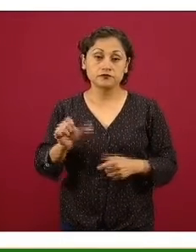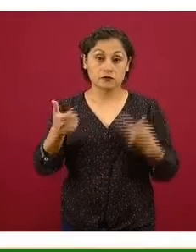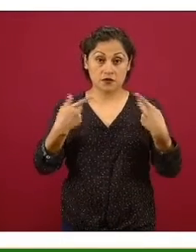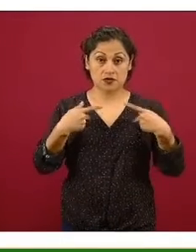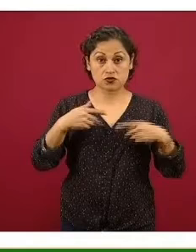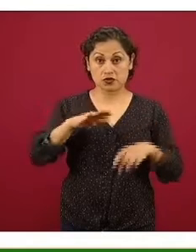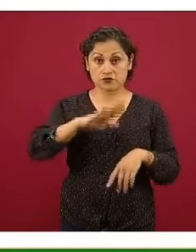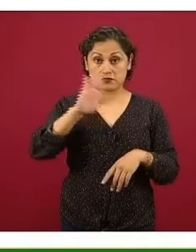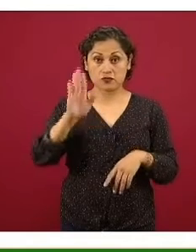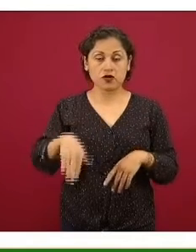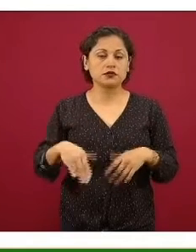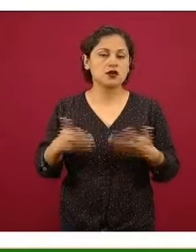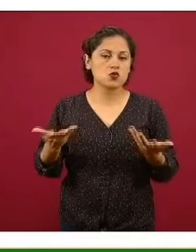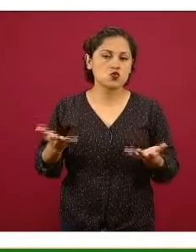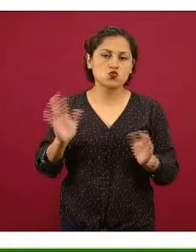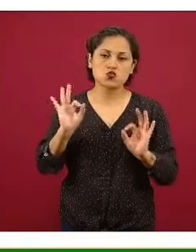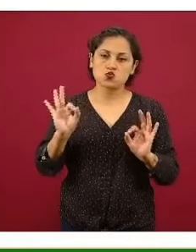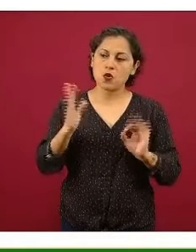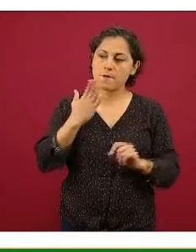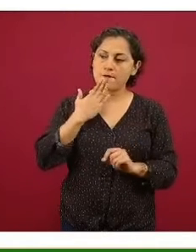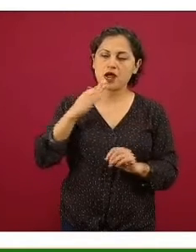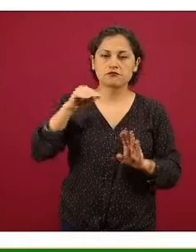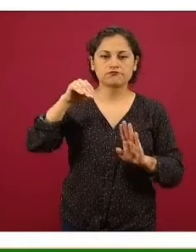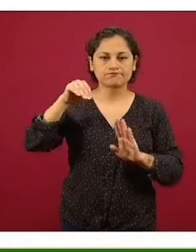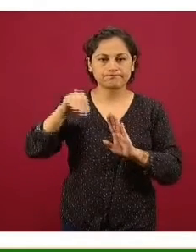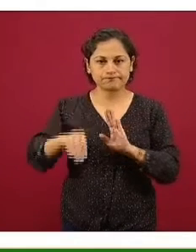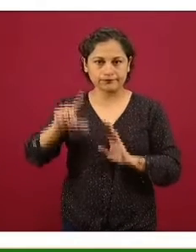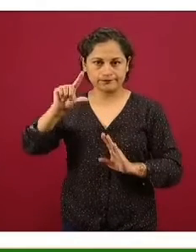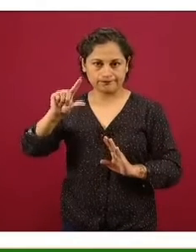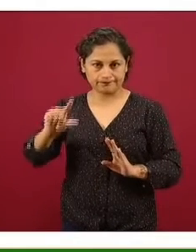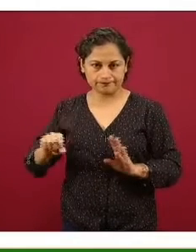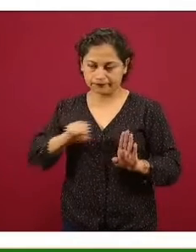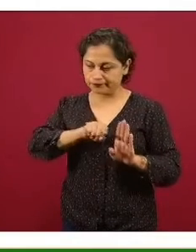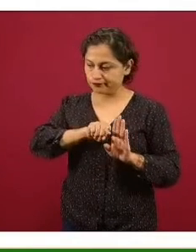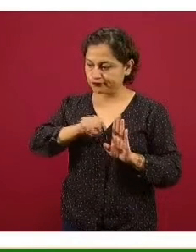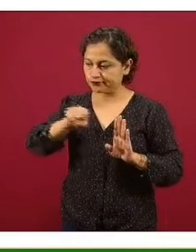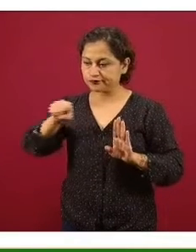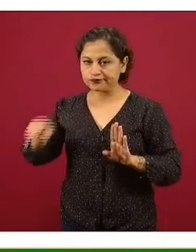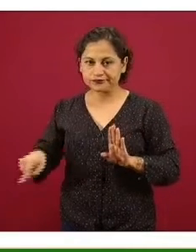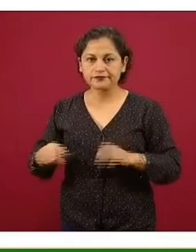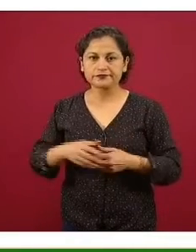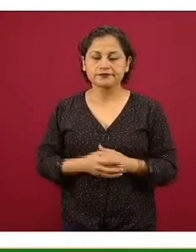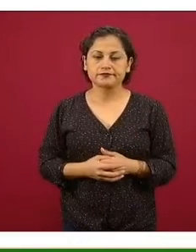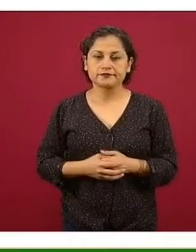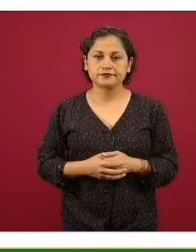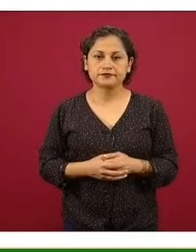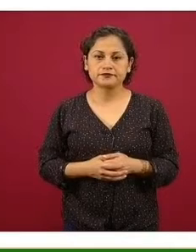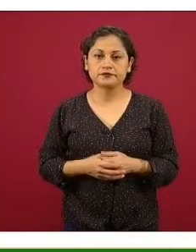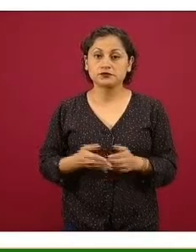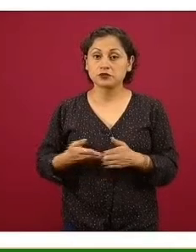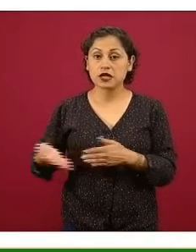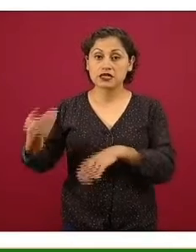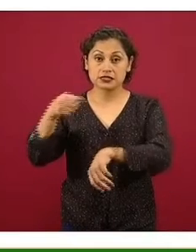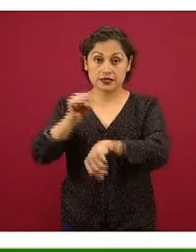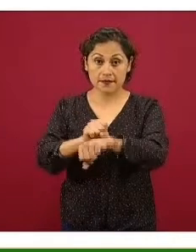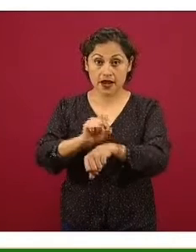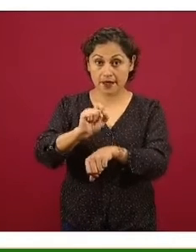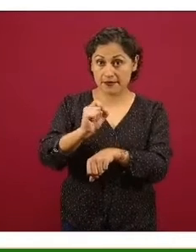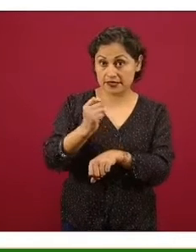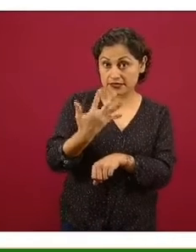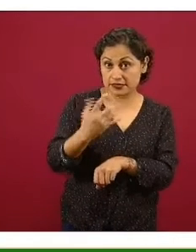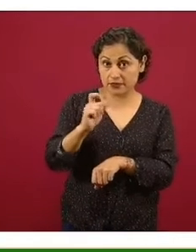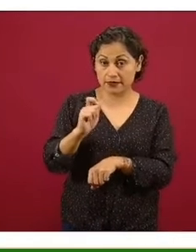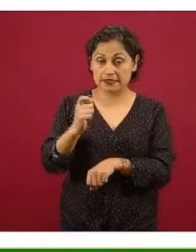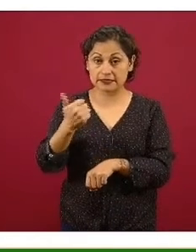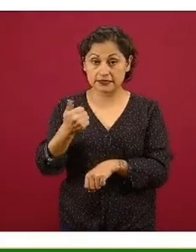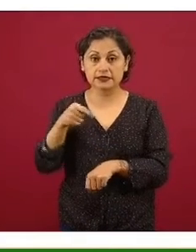defunciones, felizmente, también mantienen una tendencia descendente, al parecer desde la semana 25 y 26, en donde